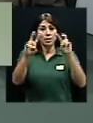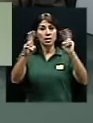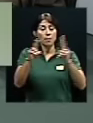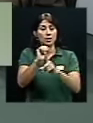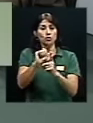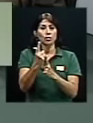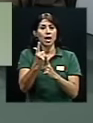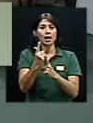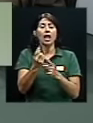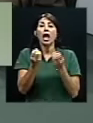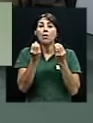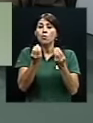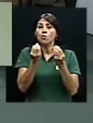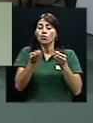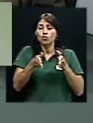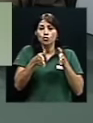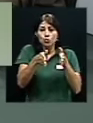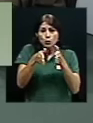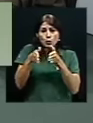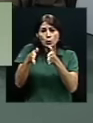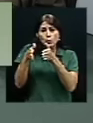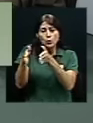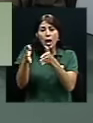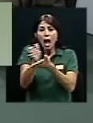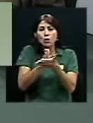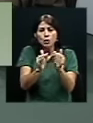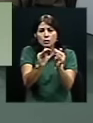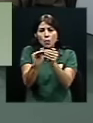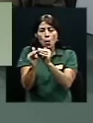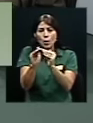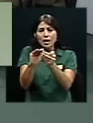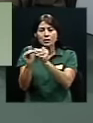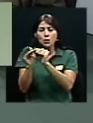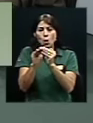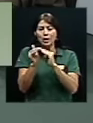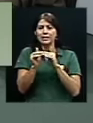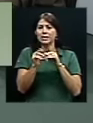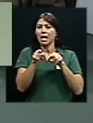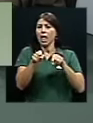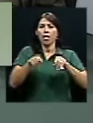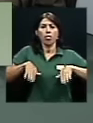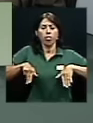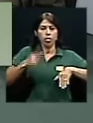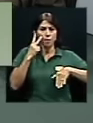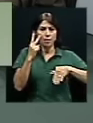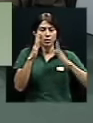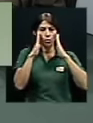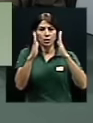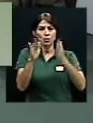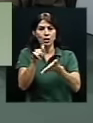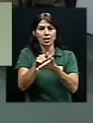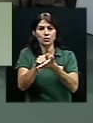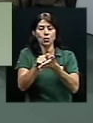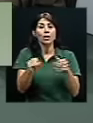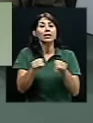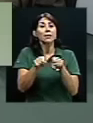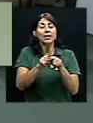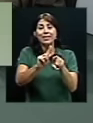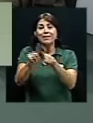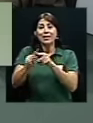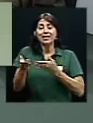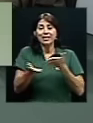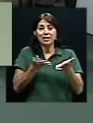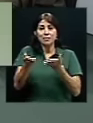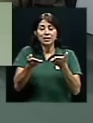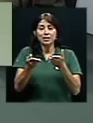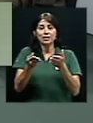accesos a poblaciones que no están bien contemplados, la movilización de servicios, incluyendo el poliducto que pasa por